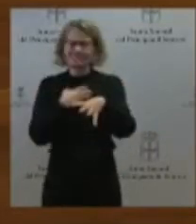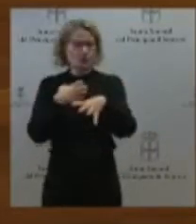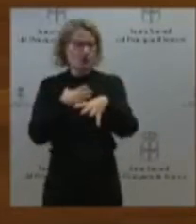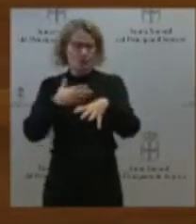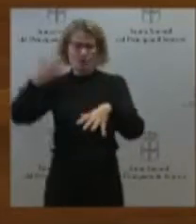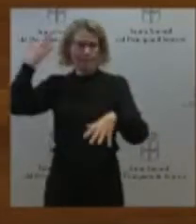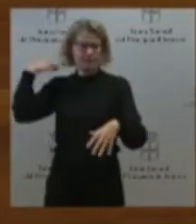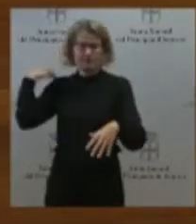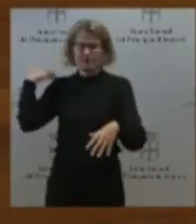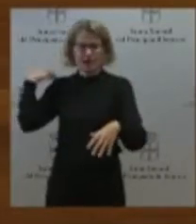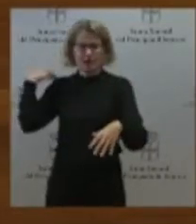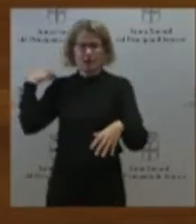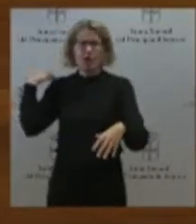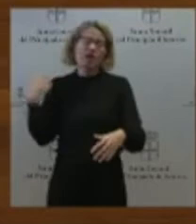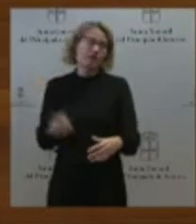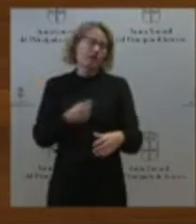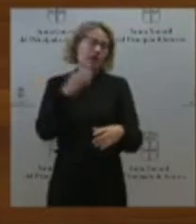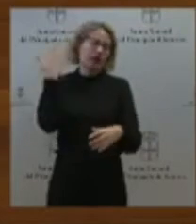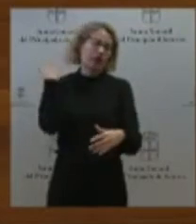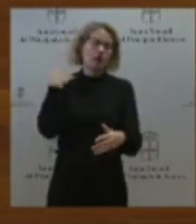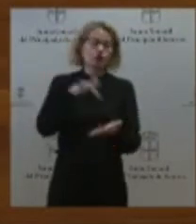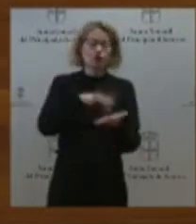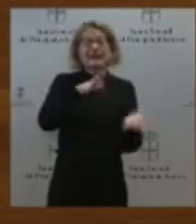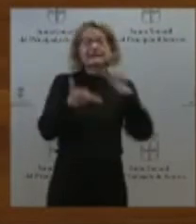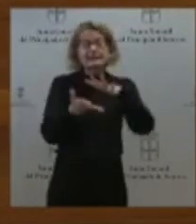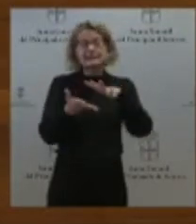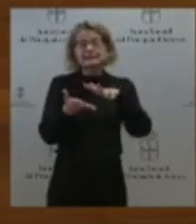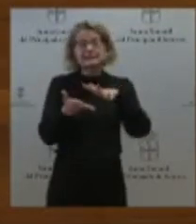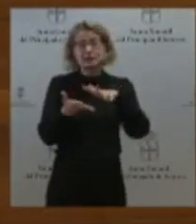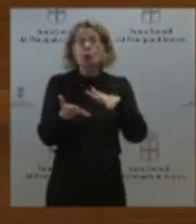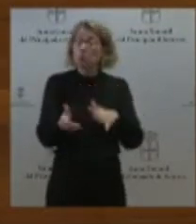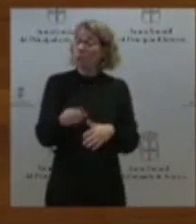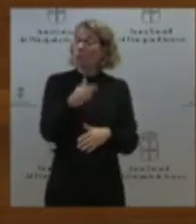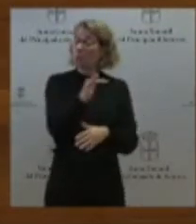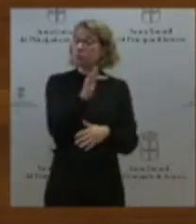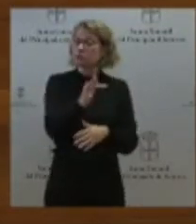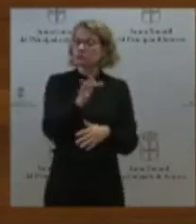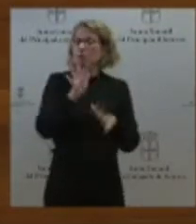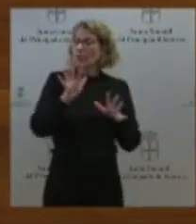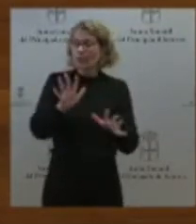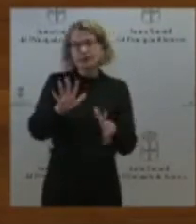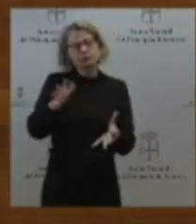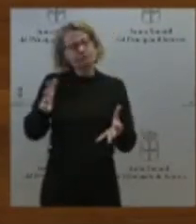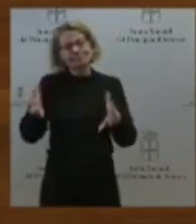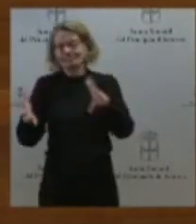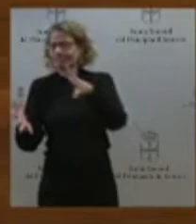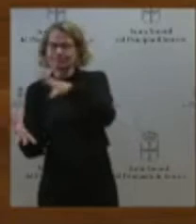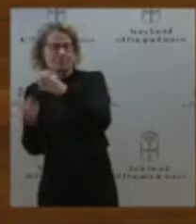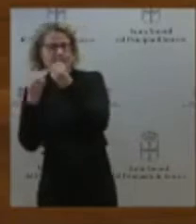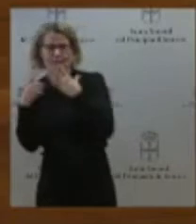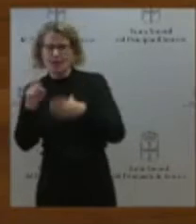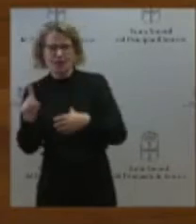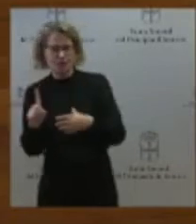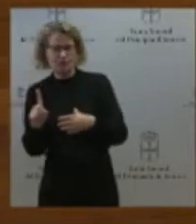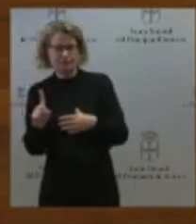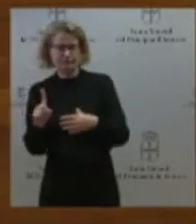transición. Creo que llevamos demasiados lunes al sol y que no podemos seguir apelando a construcciones intelectuales como las de Pedro de